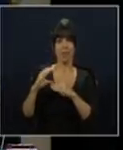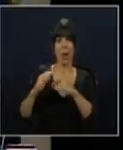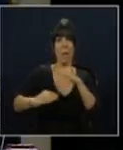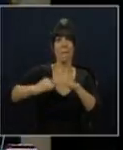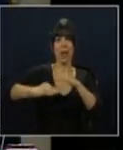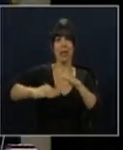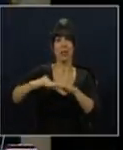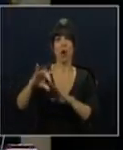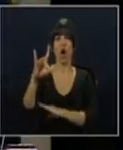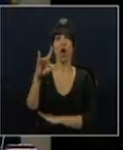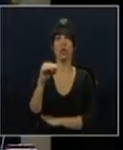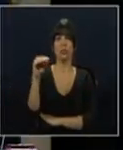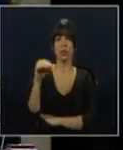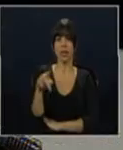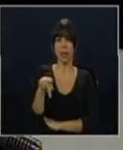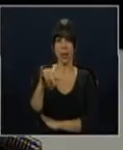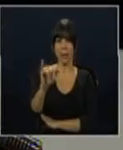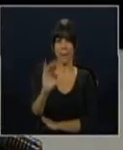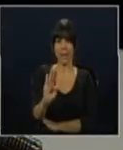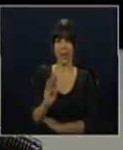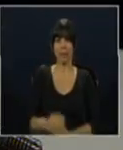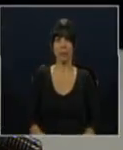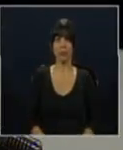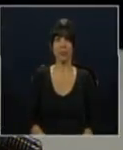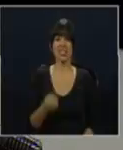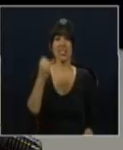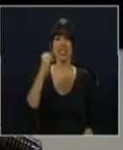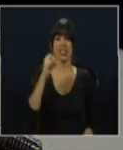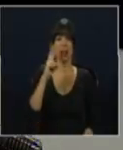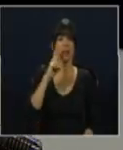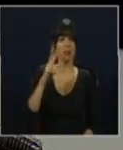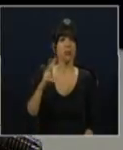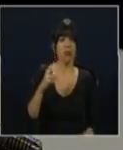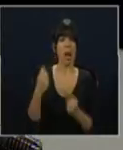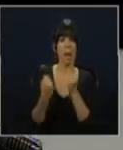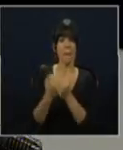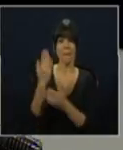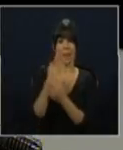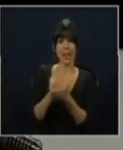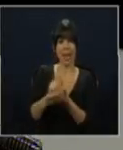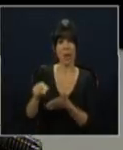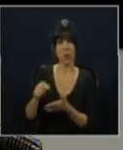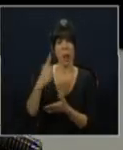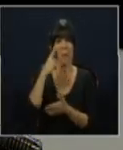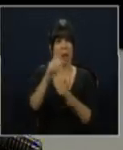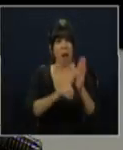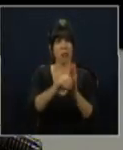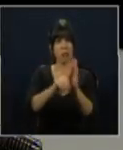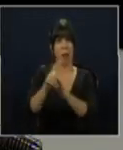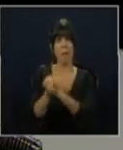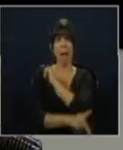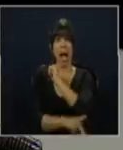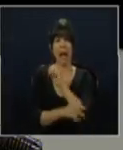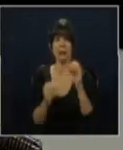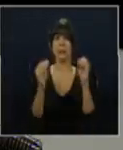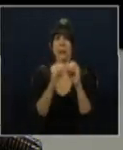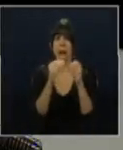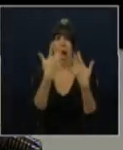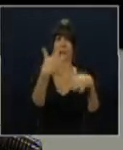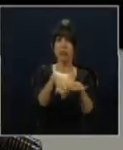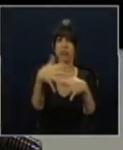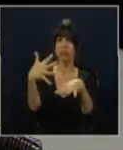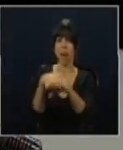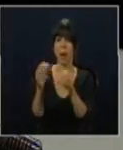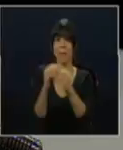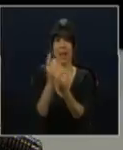máximo 8% del PIB. Ignorar la contribución de la escuela al desarrollo de países más inclusivos y democráticos